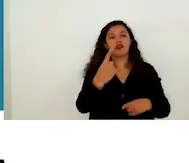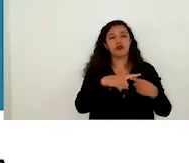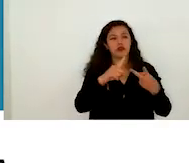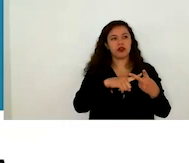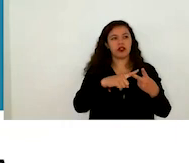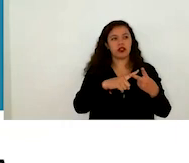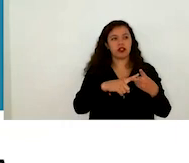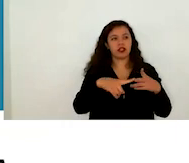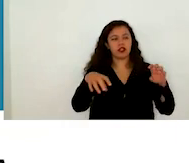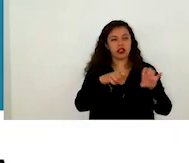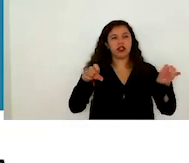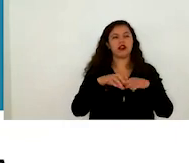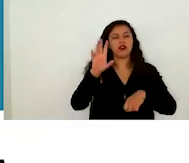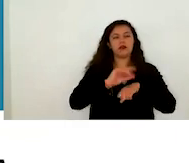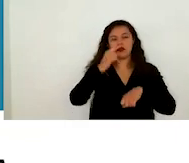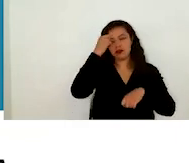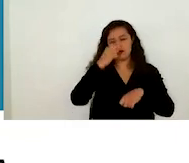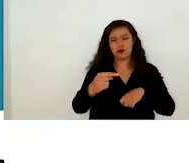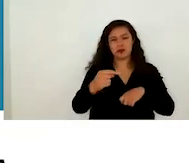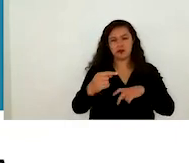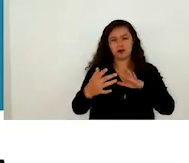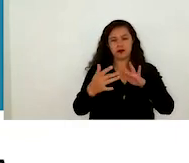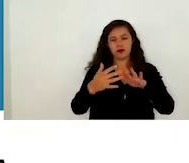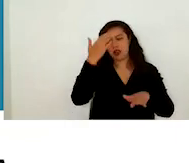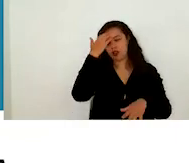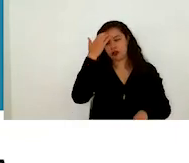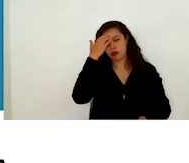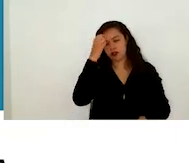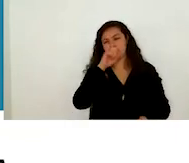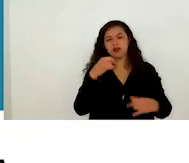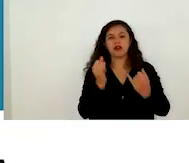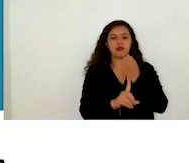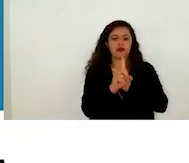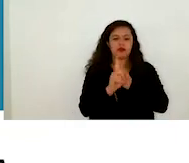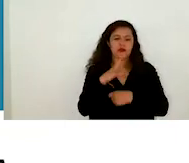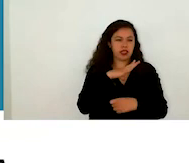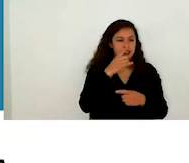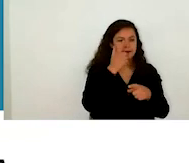a permitir cantidad me cuenta de los docentes de los efectos que hay de las problemáticas